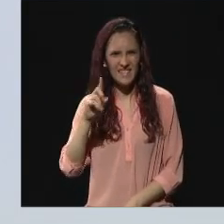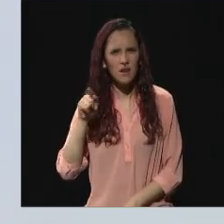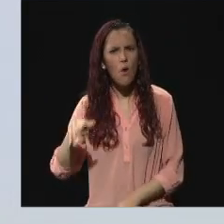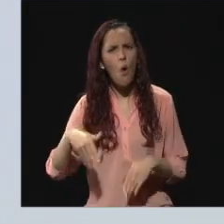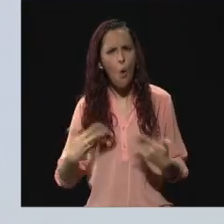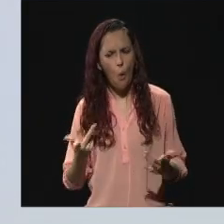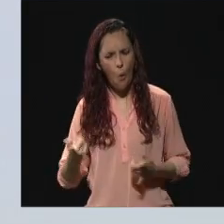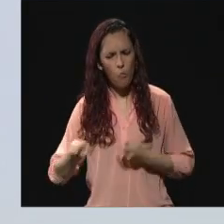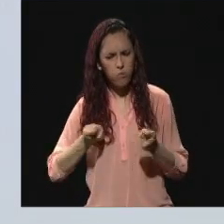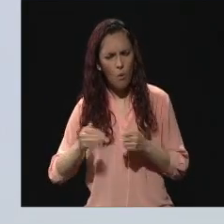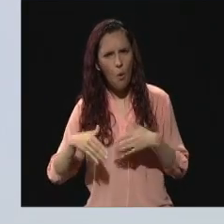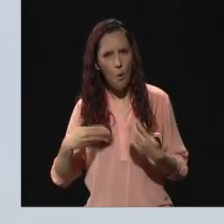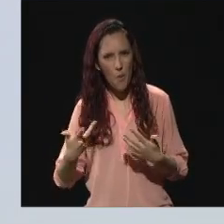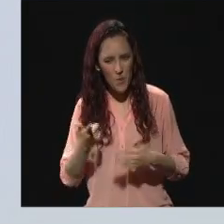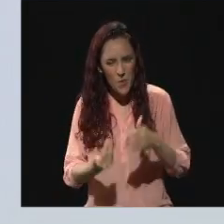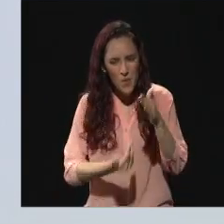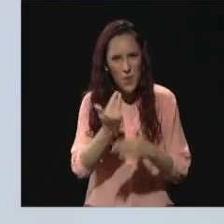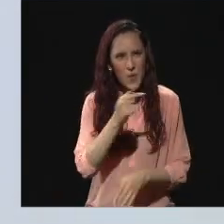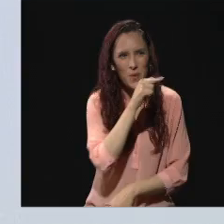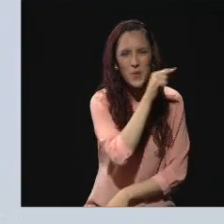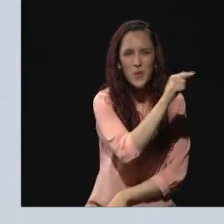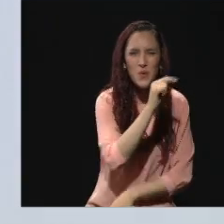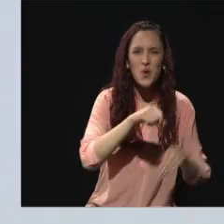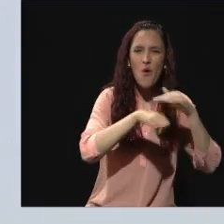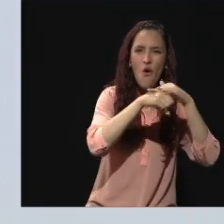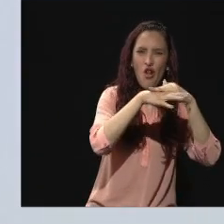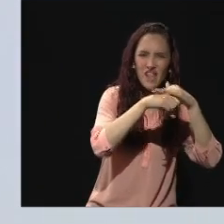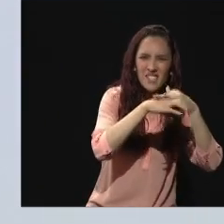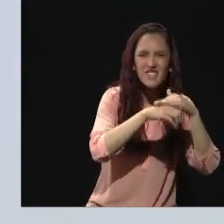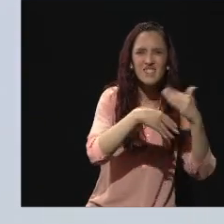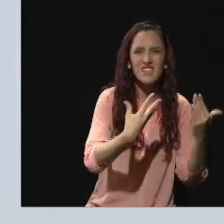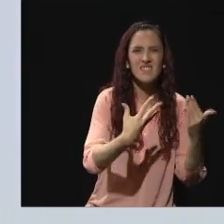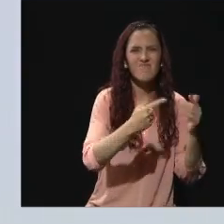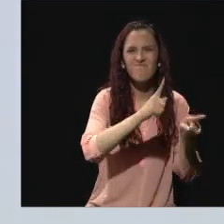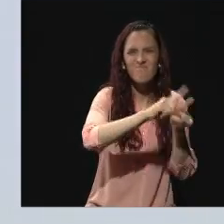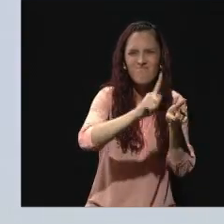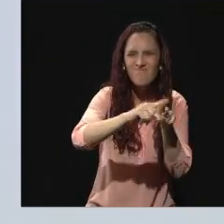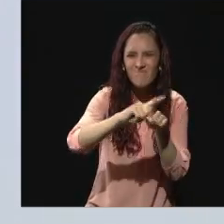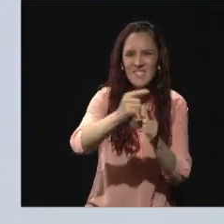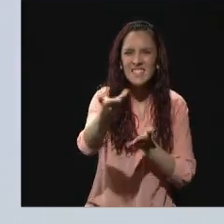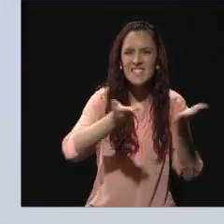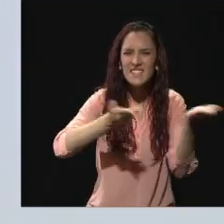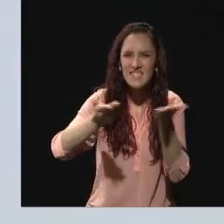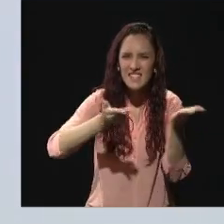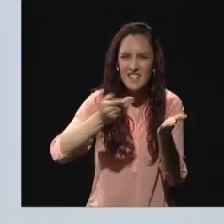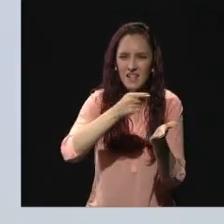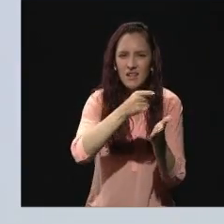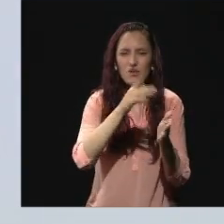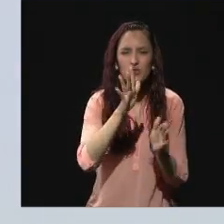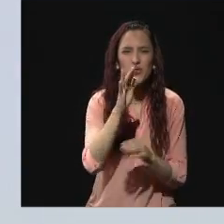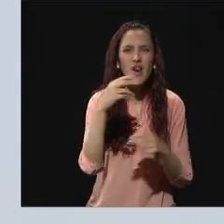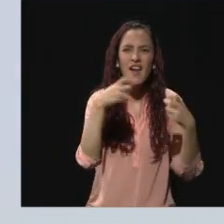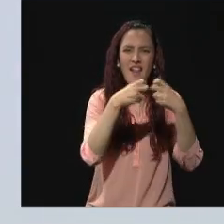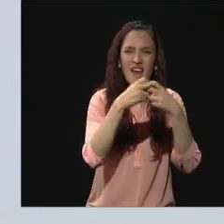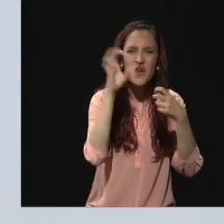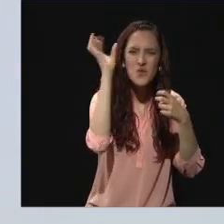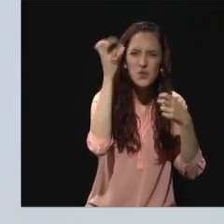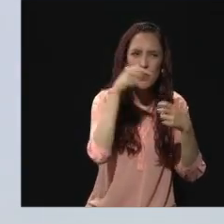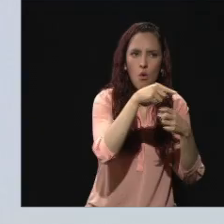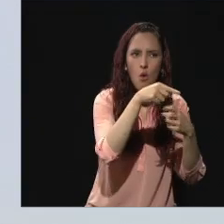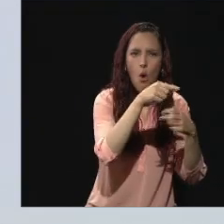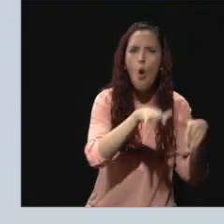sistema que está implementando codensa s/a y otras empresas prestadoras del servicio de energía con los nuevos